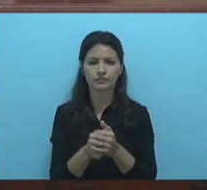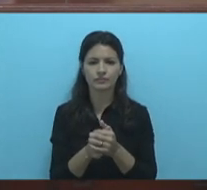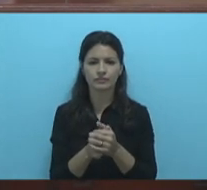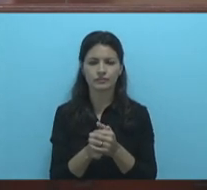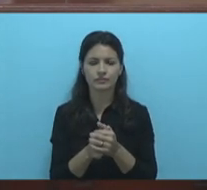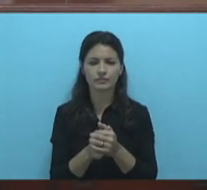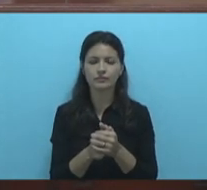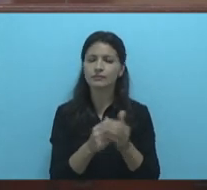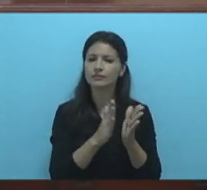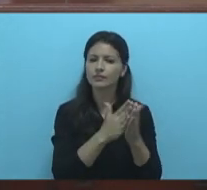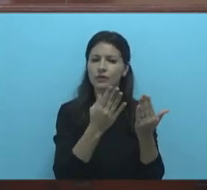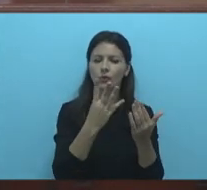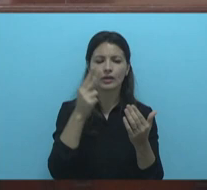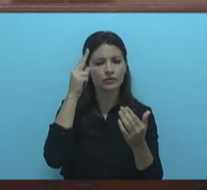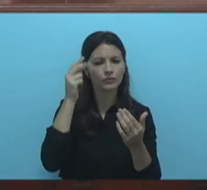Para los expedientes